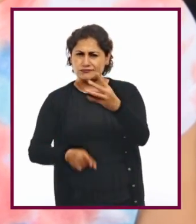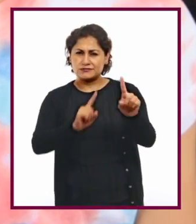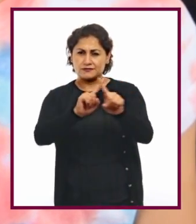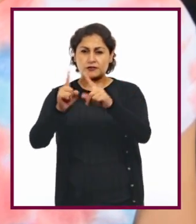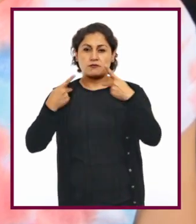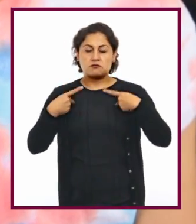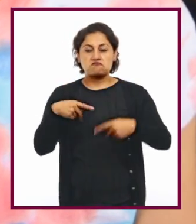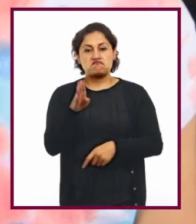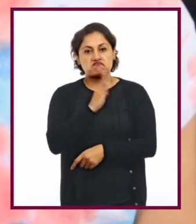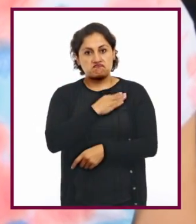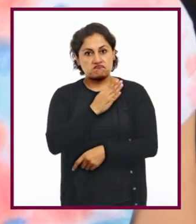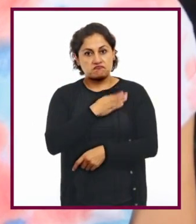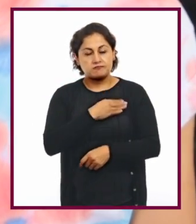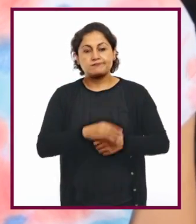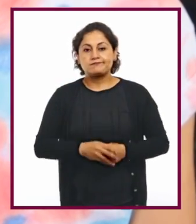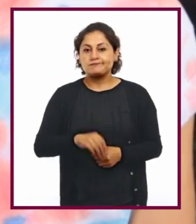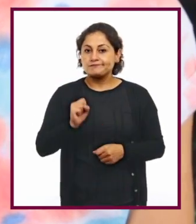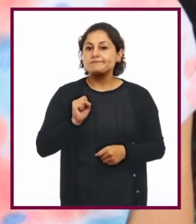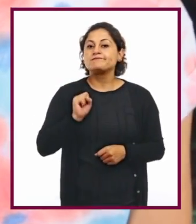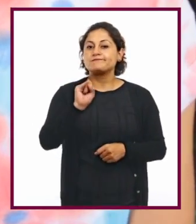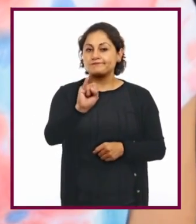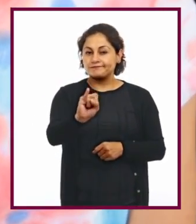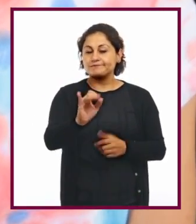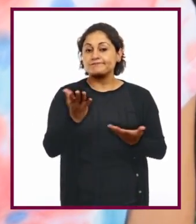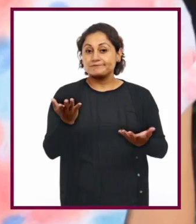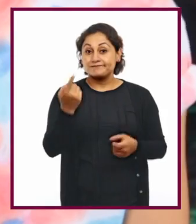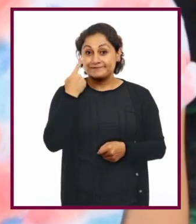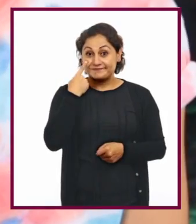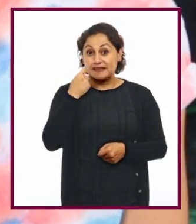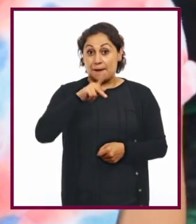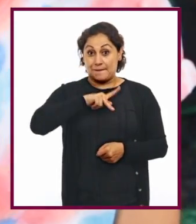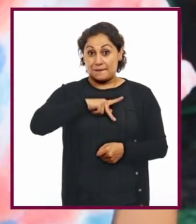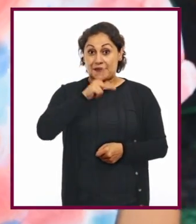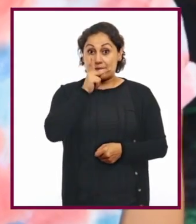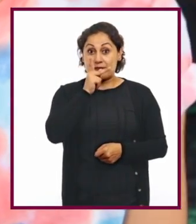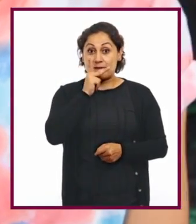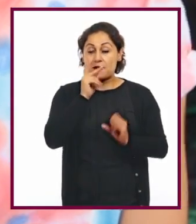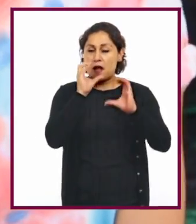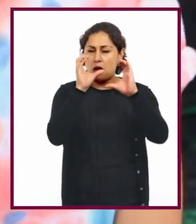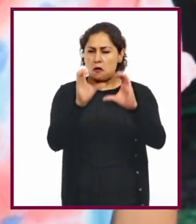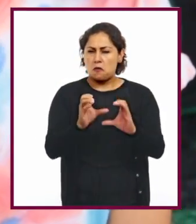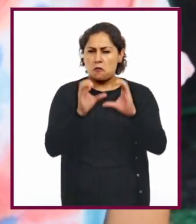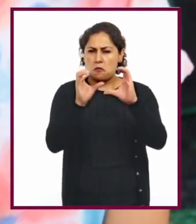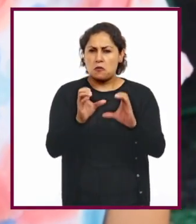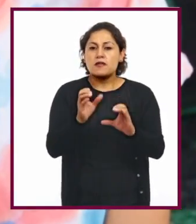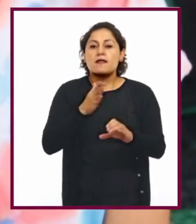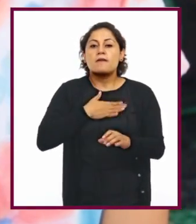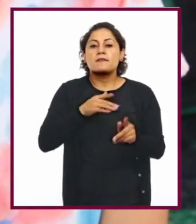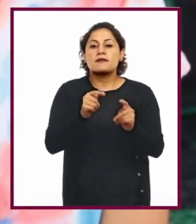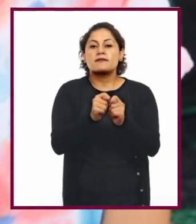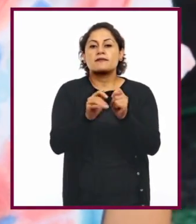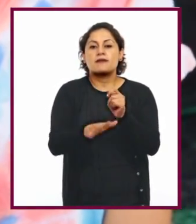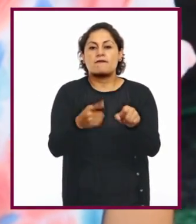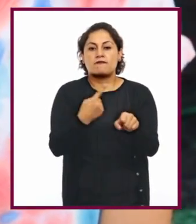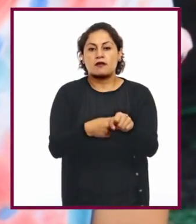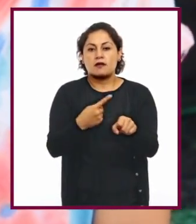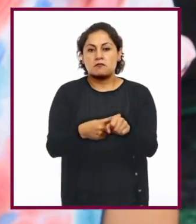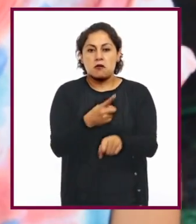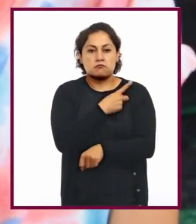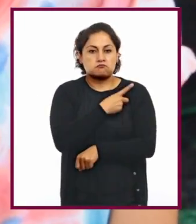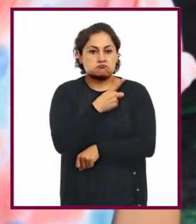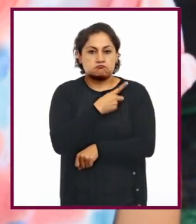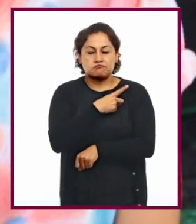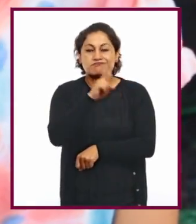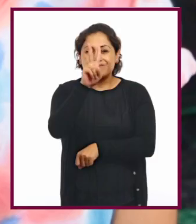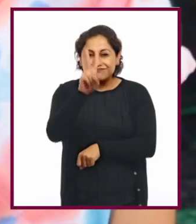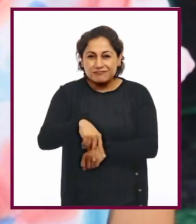chorro de gente que hace el bien. Sin irnos más lejos, mi papá cuida con muchísimo cuidado a una tía enferma que no tiene a